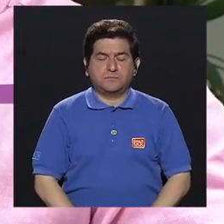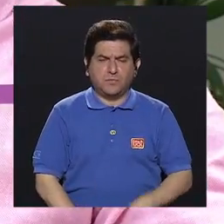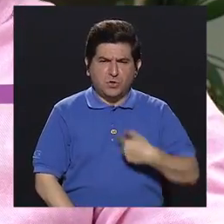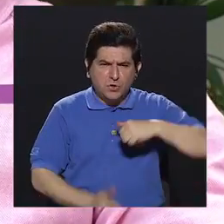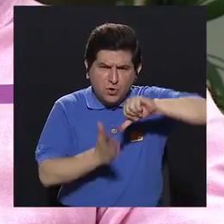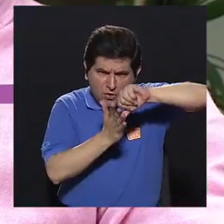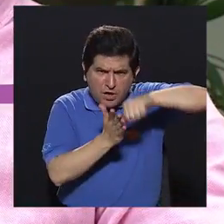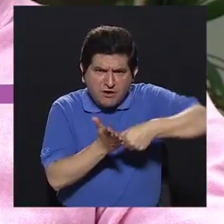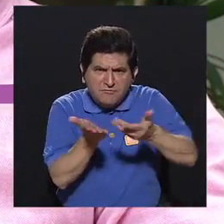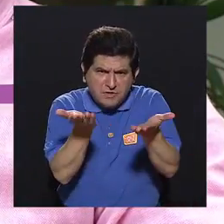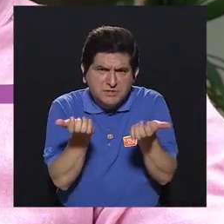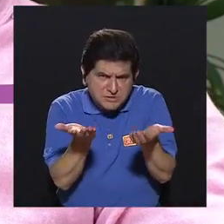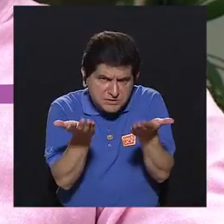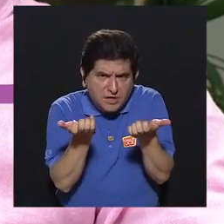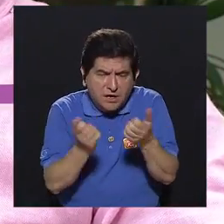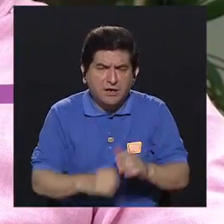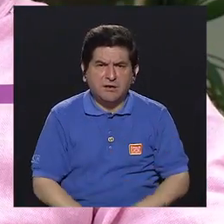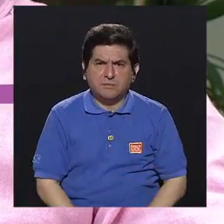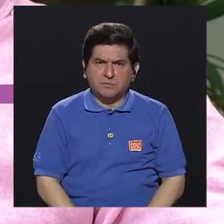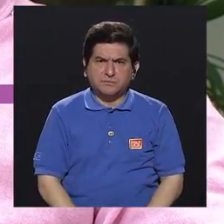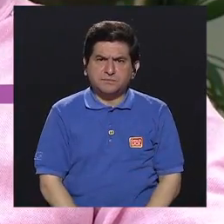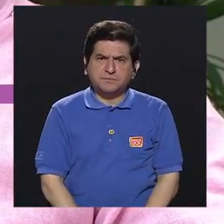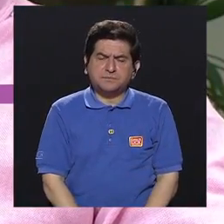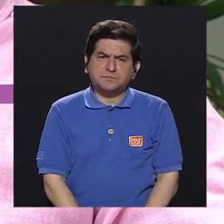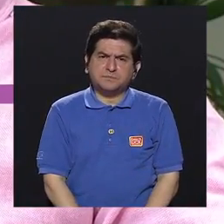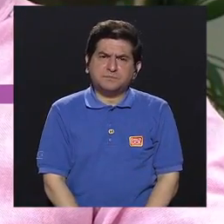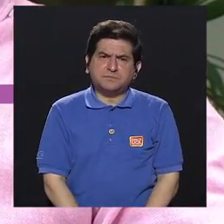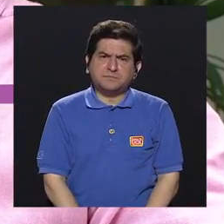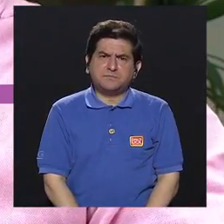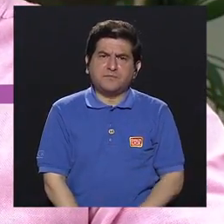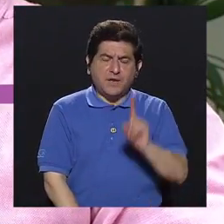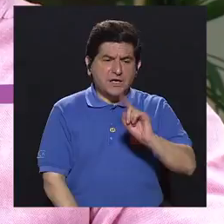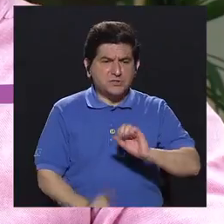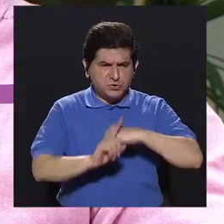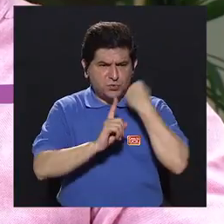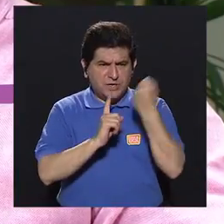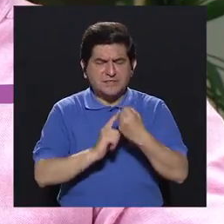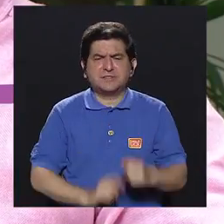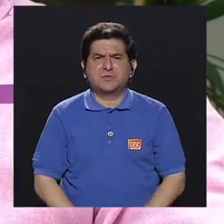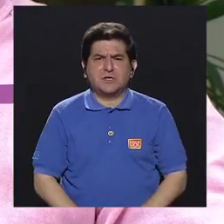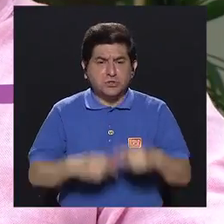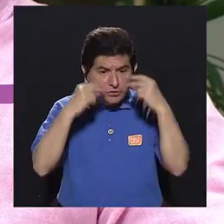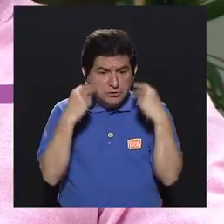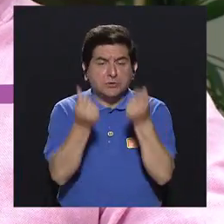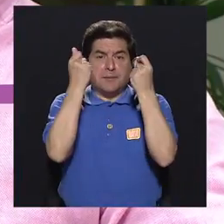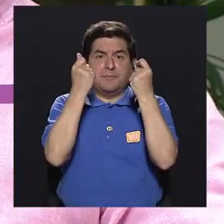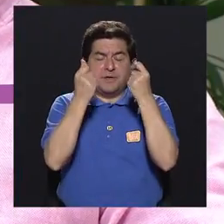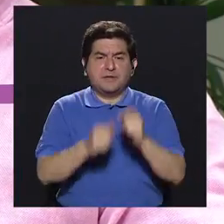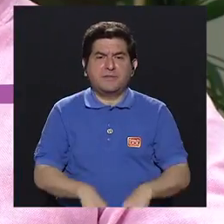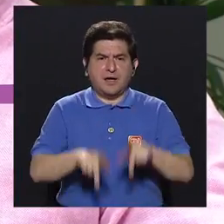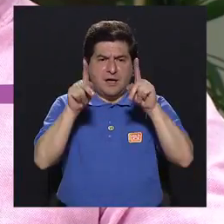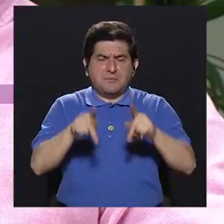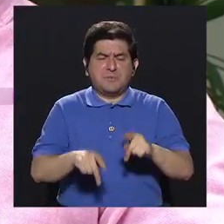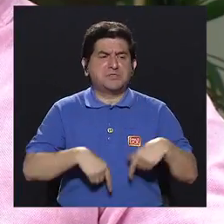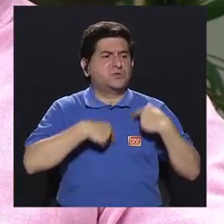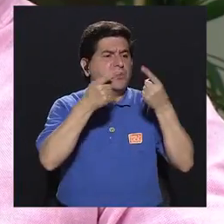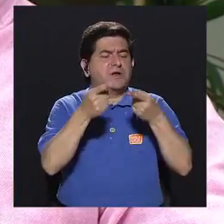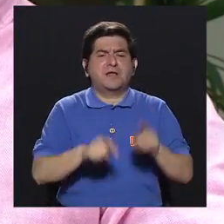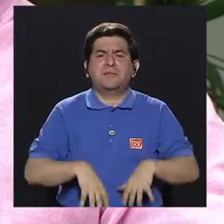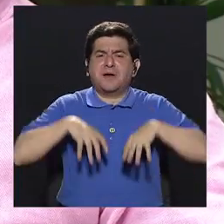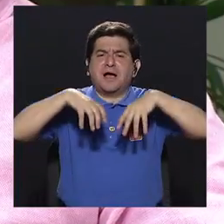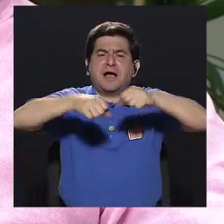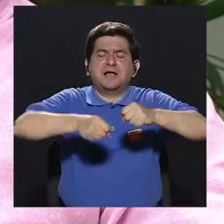eso recalcar un poco más, doctor, el hecho de que es un evento agudo, porque muchas veces la gente llega a la